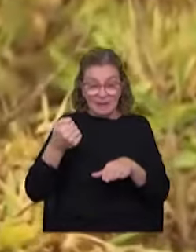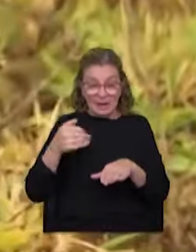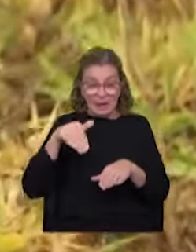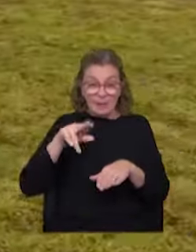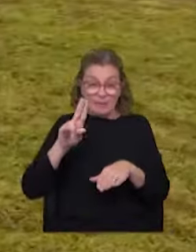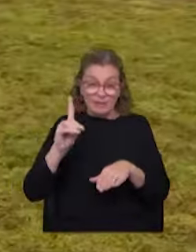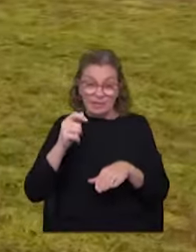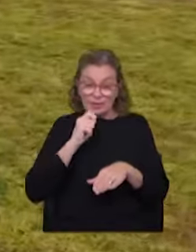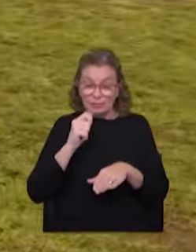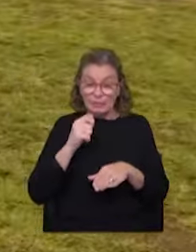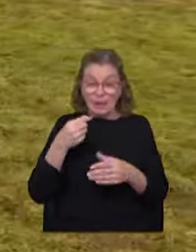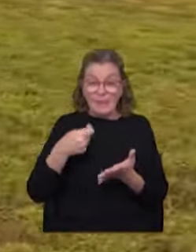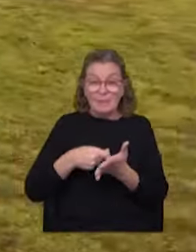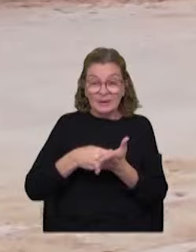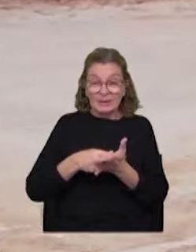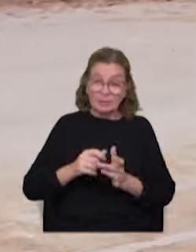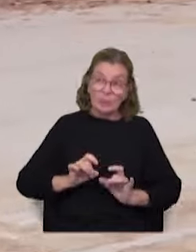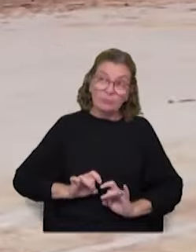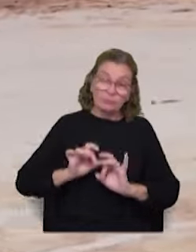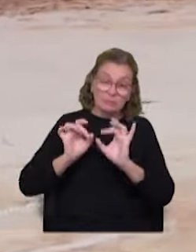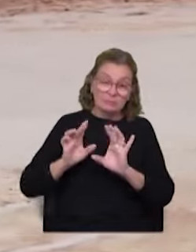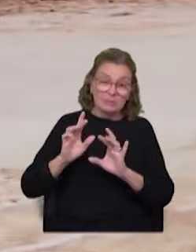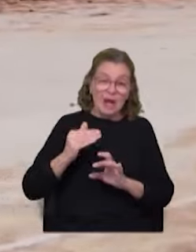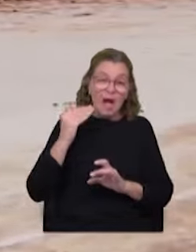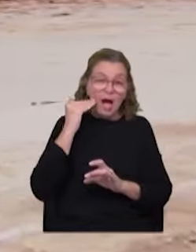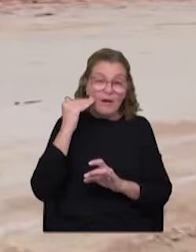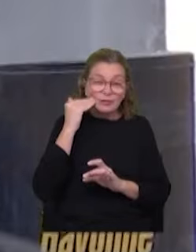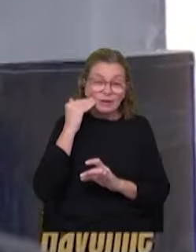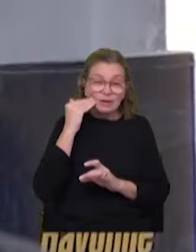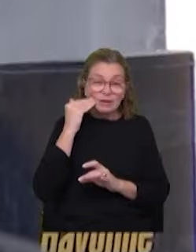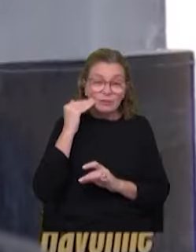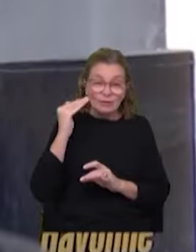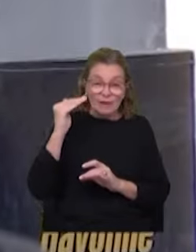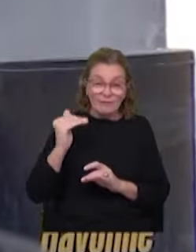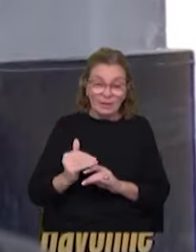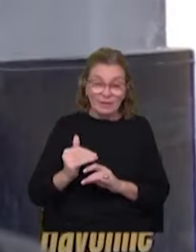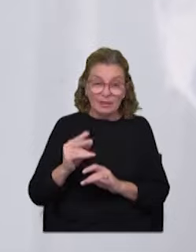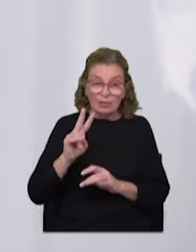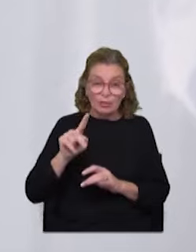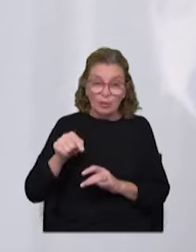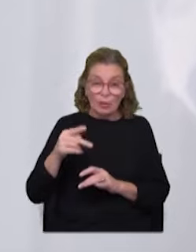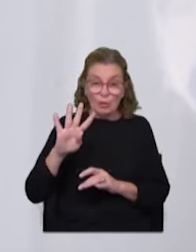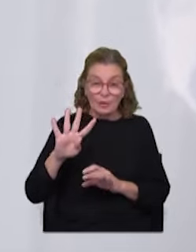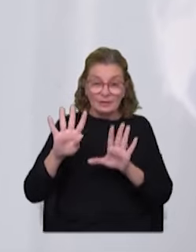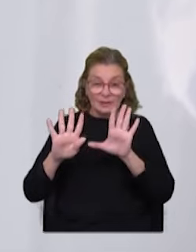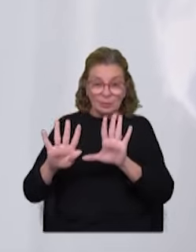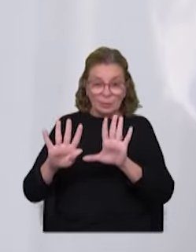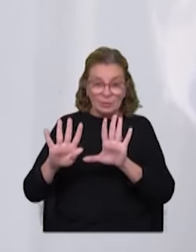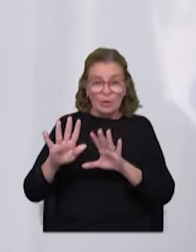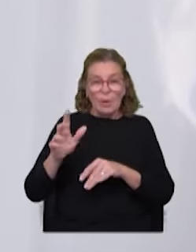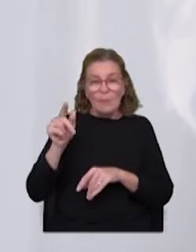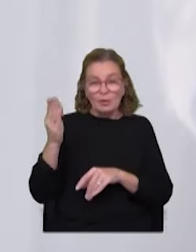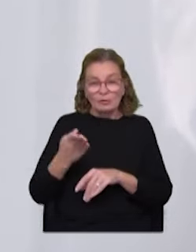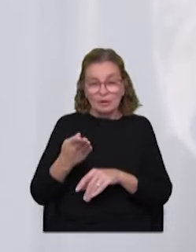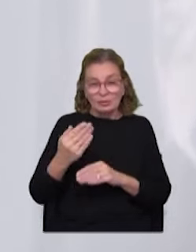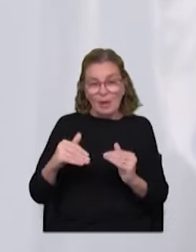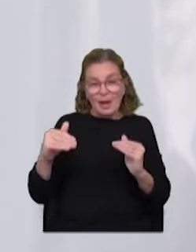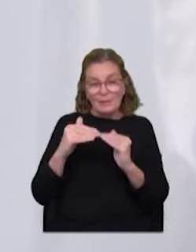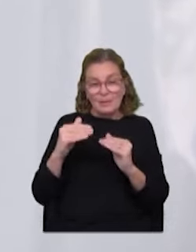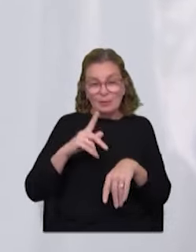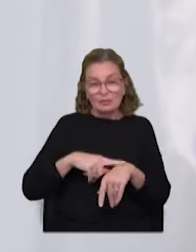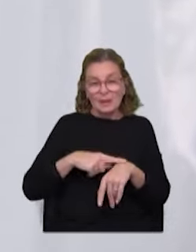noticias el precio de paridad importación del gasel en abril equivale a una baja del 2,45 por con respecto al mismo valor